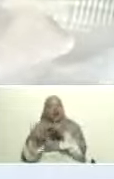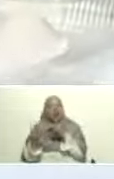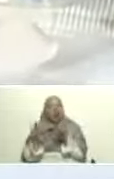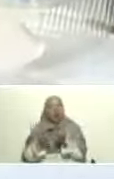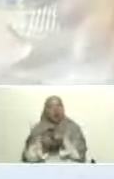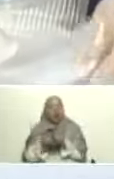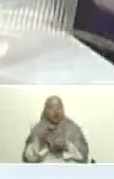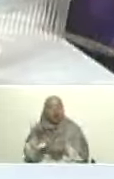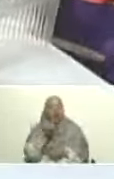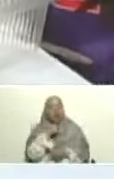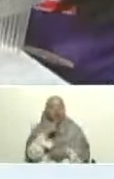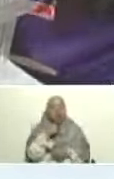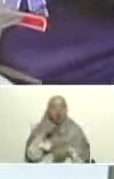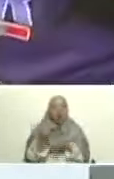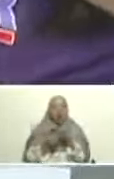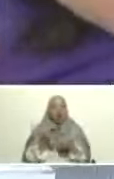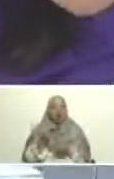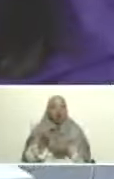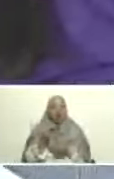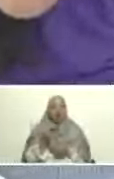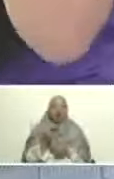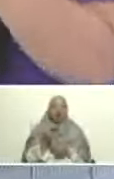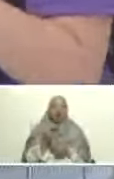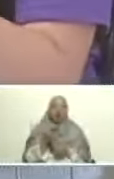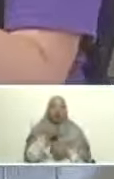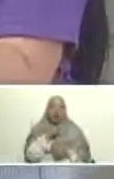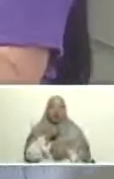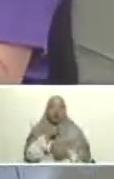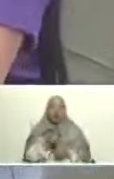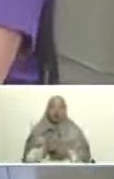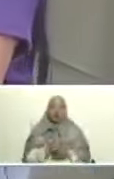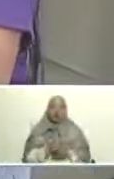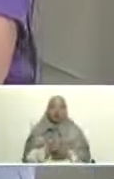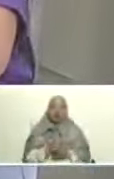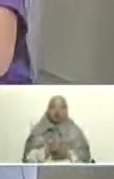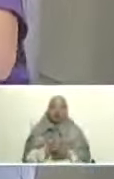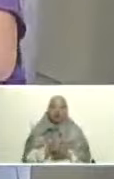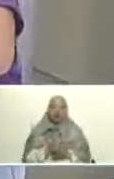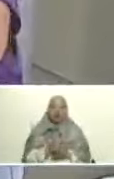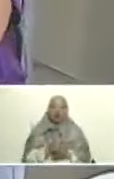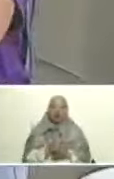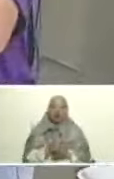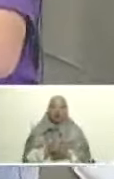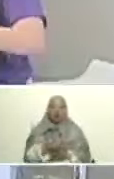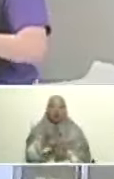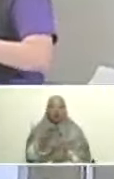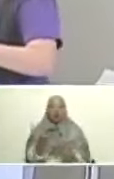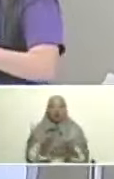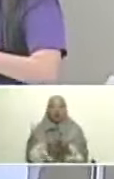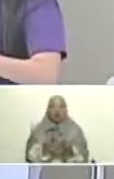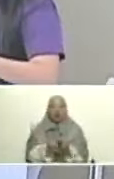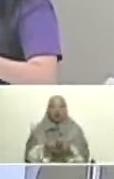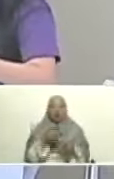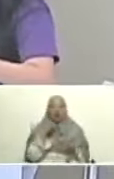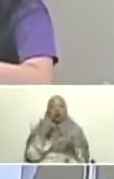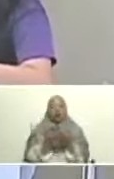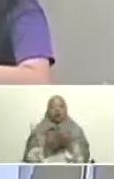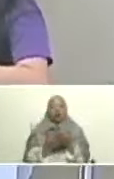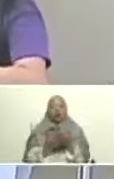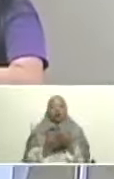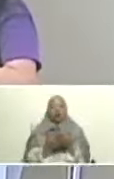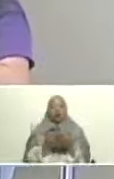aburra de solamente queso, no tienes de otra cosa. Y gusta. Te lo tenemos. Y si gusta. Sí. Yo quiero que los pruebes, tengo unos diferentes. ¿Cuál?